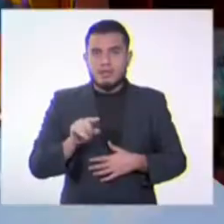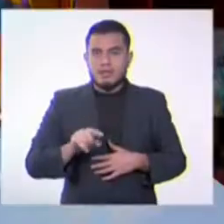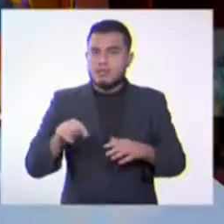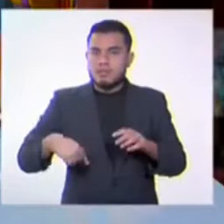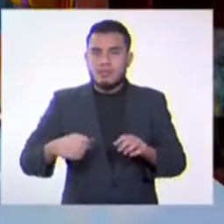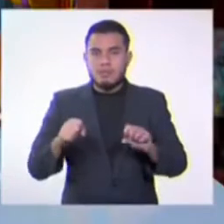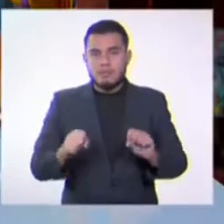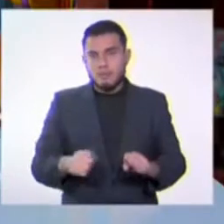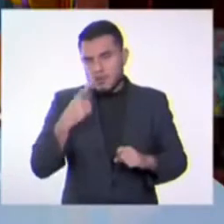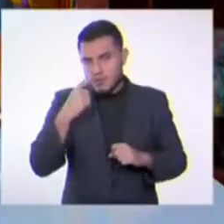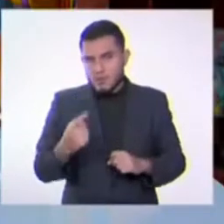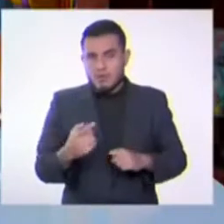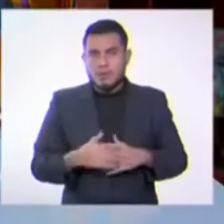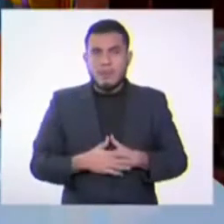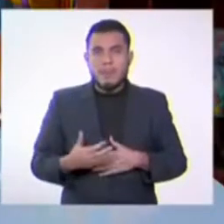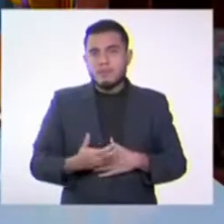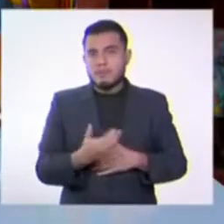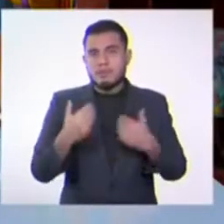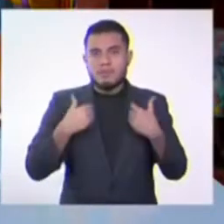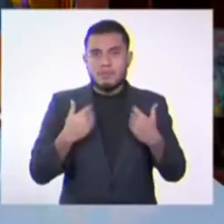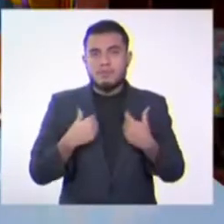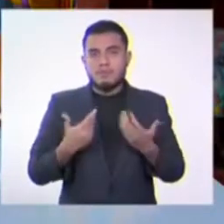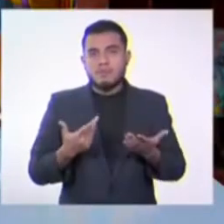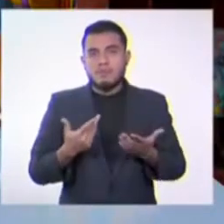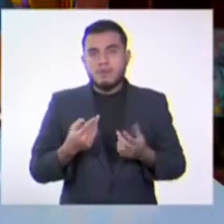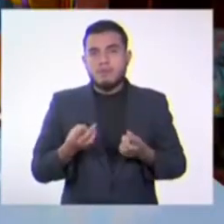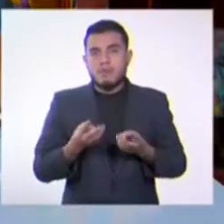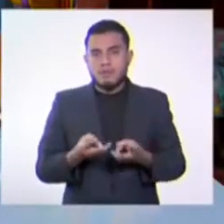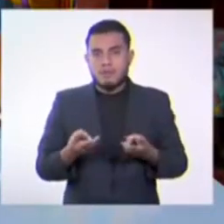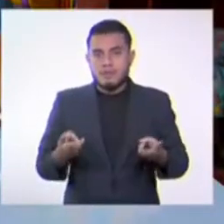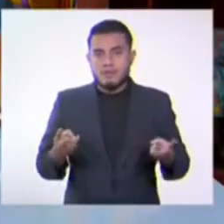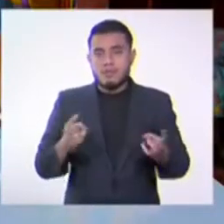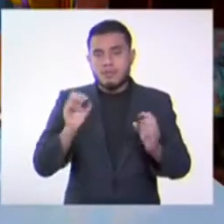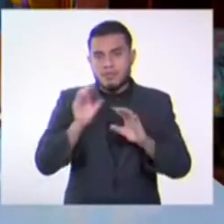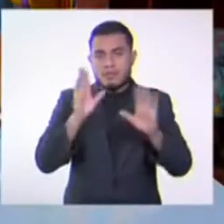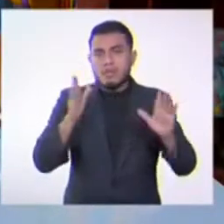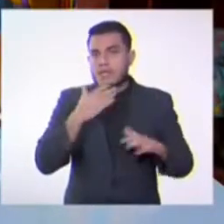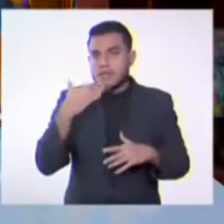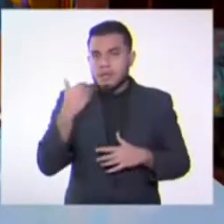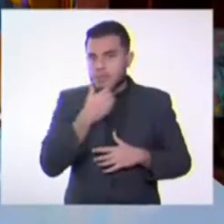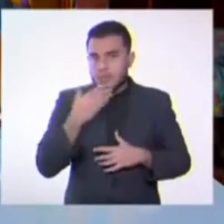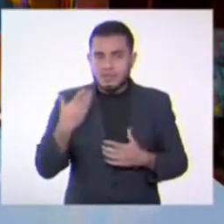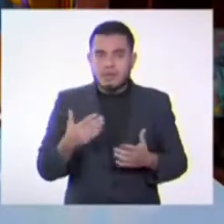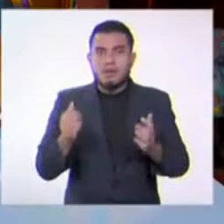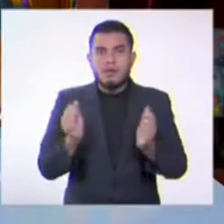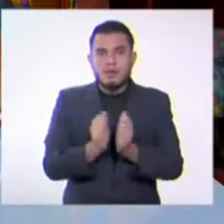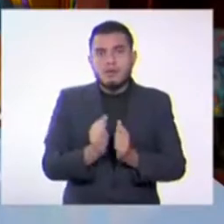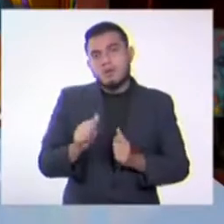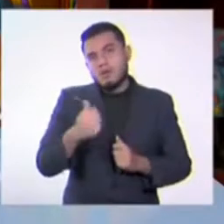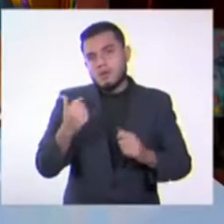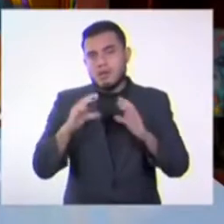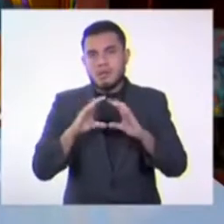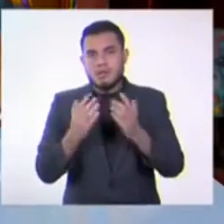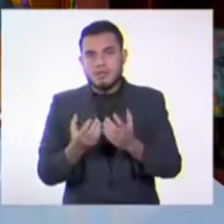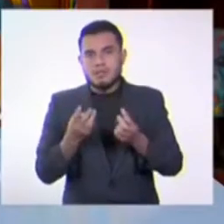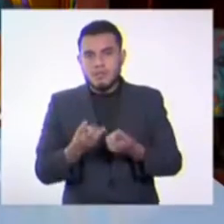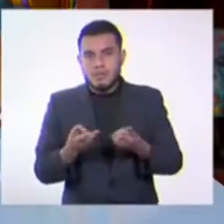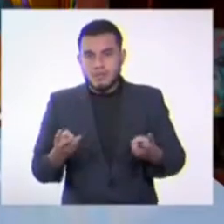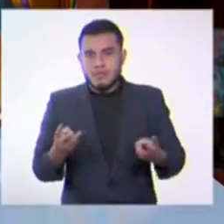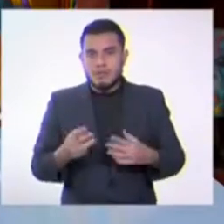observar. Entonces tenemos un material transparente. ¿Qué ocurre con el siguiente tipo de material?